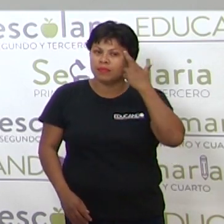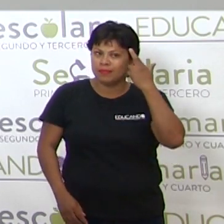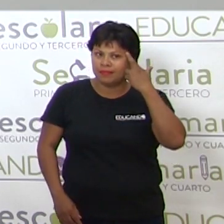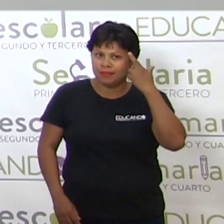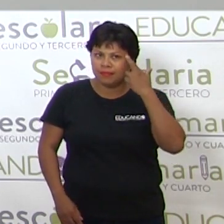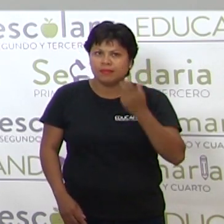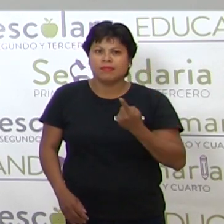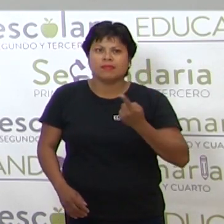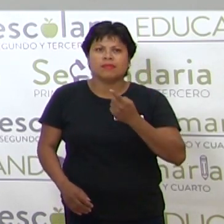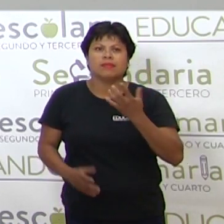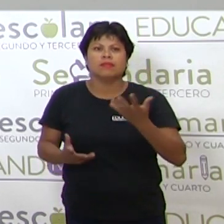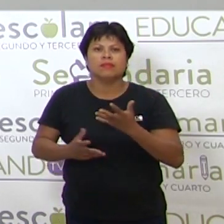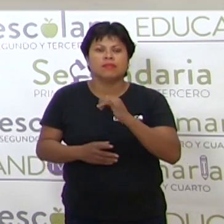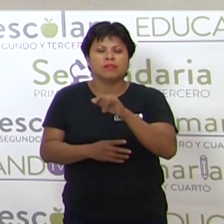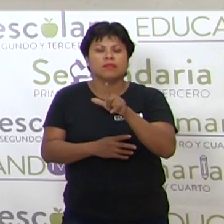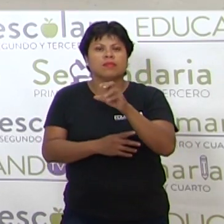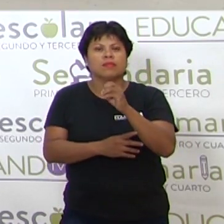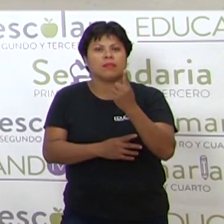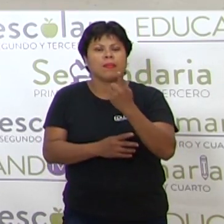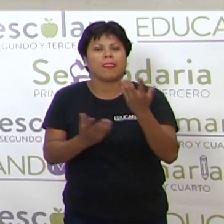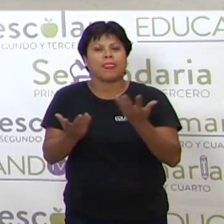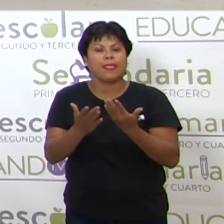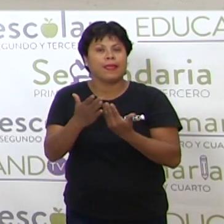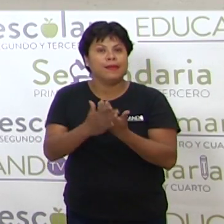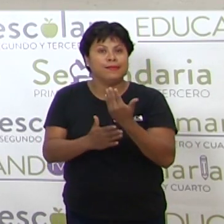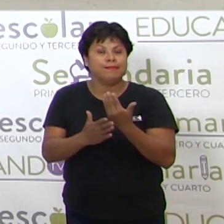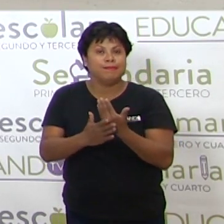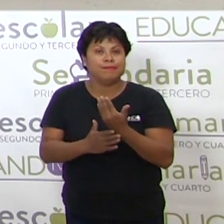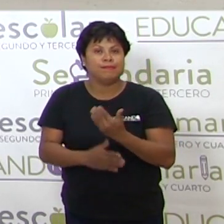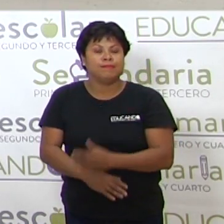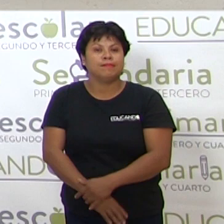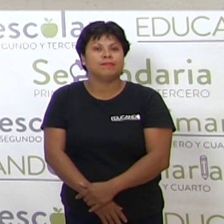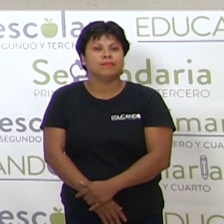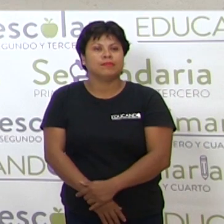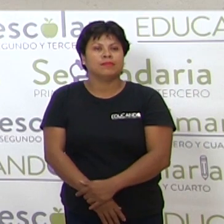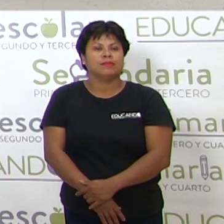que hice julio que hizo por la mañana